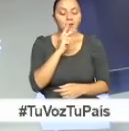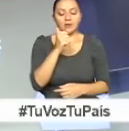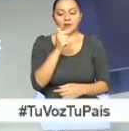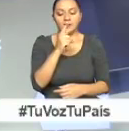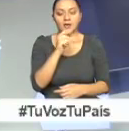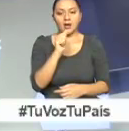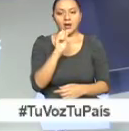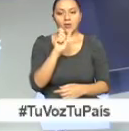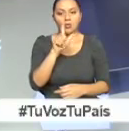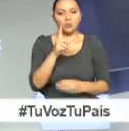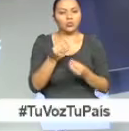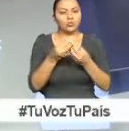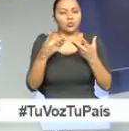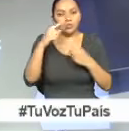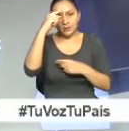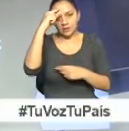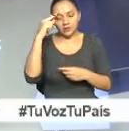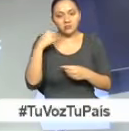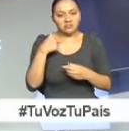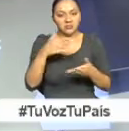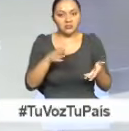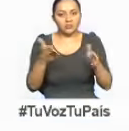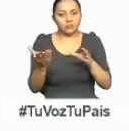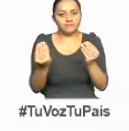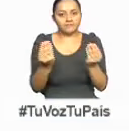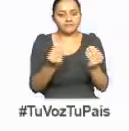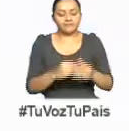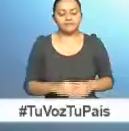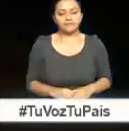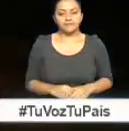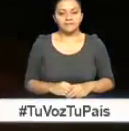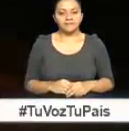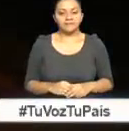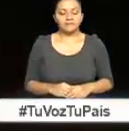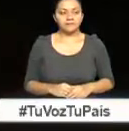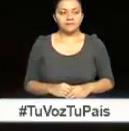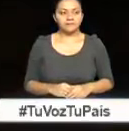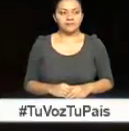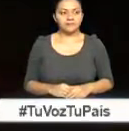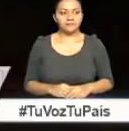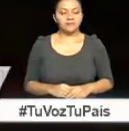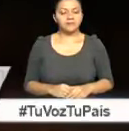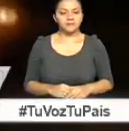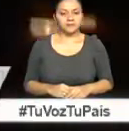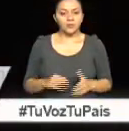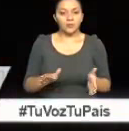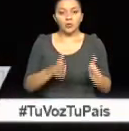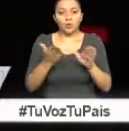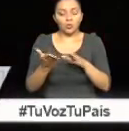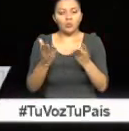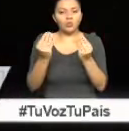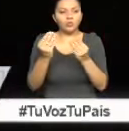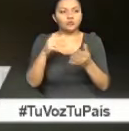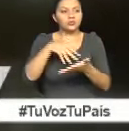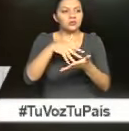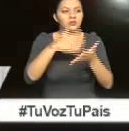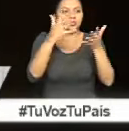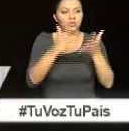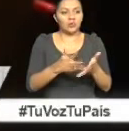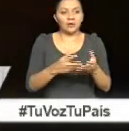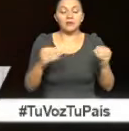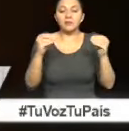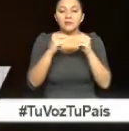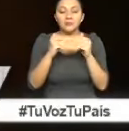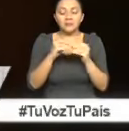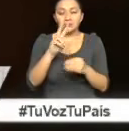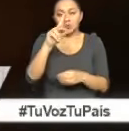Existen varios heridos y víctimas mortales. Mueren varios estudiantes y unos 12